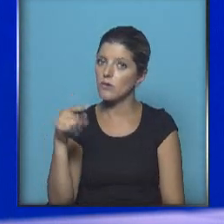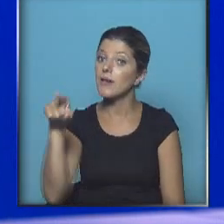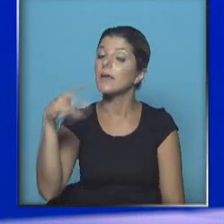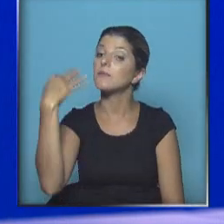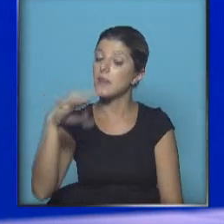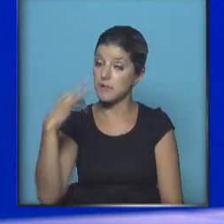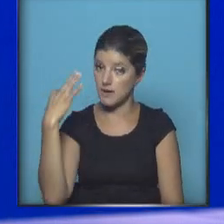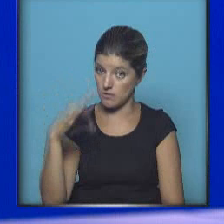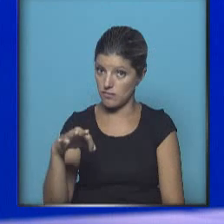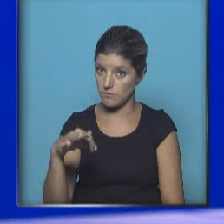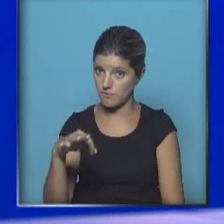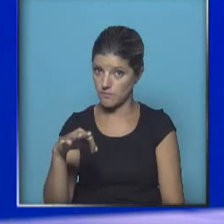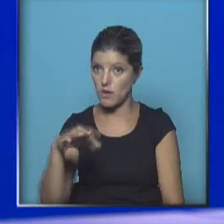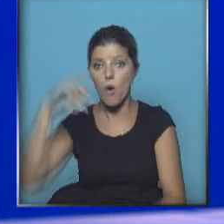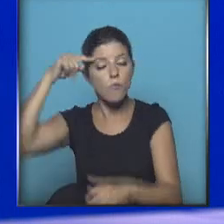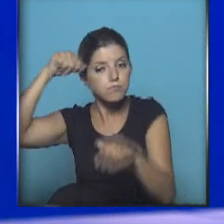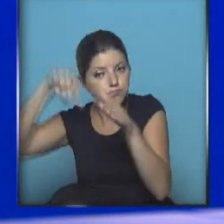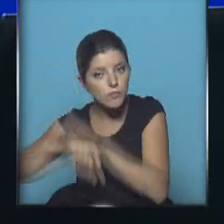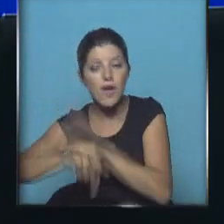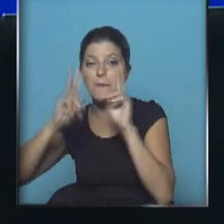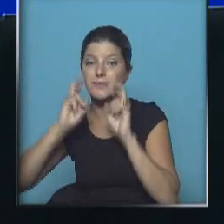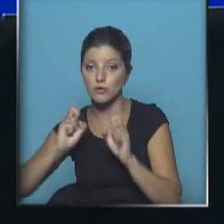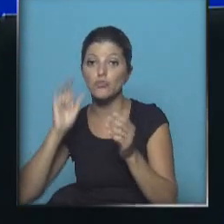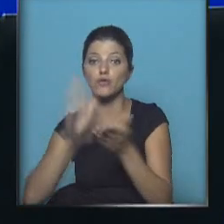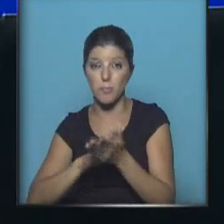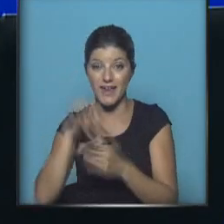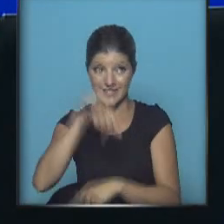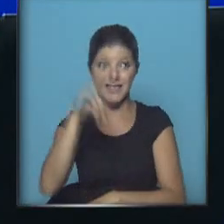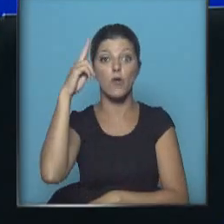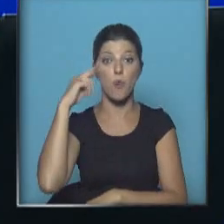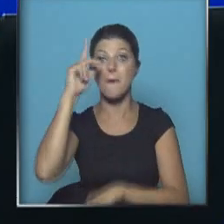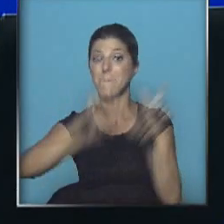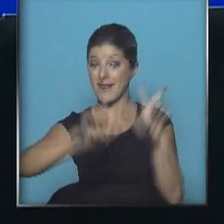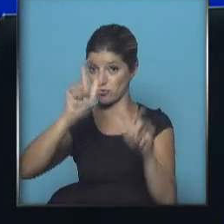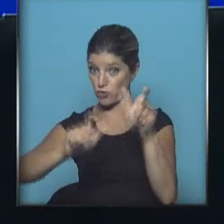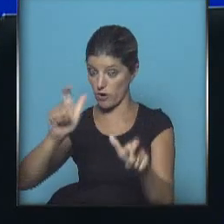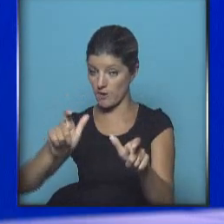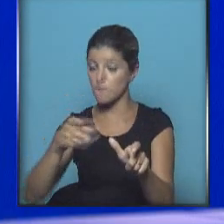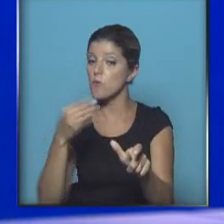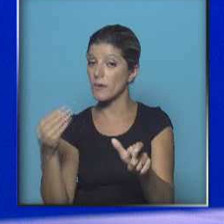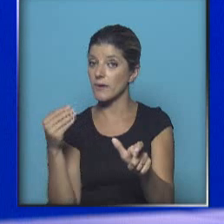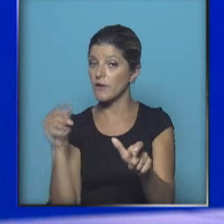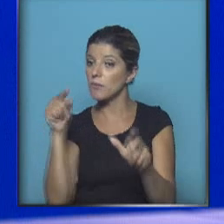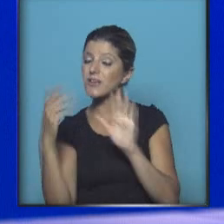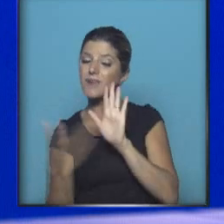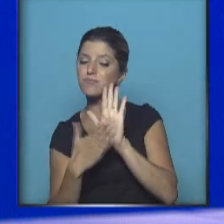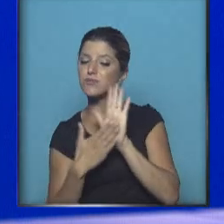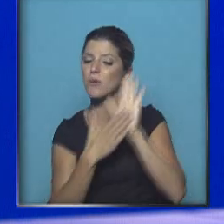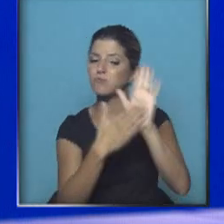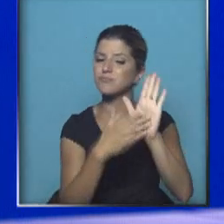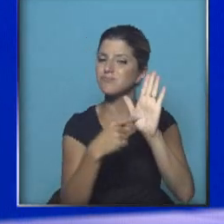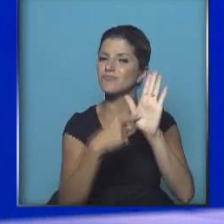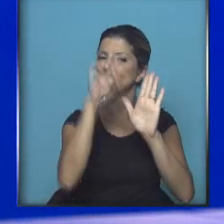que profundizar la investigación sobre esas personas porque lo que había presentado se